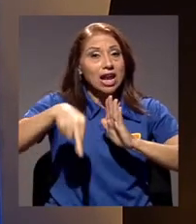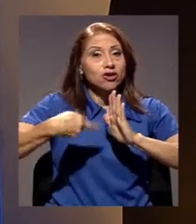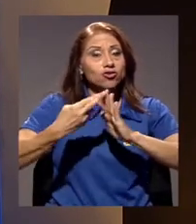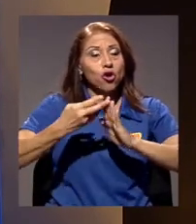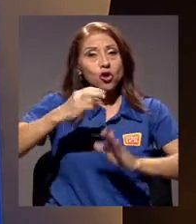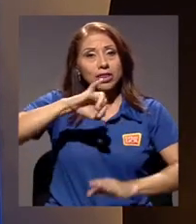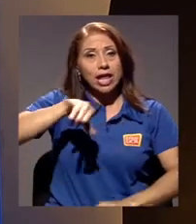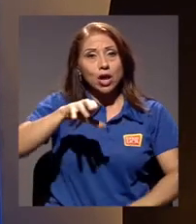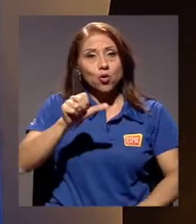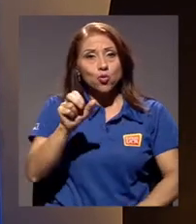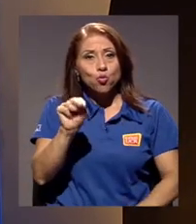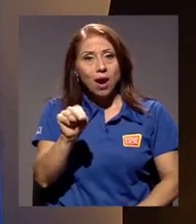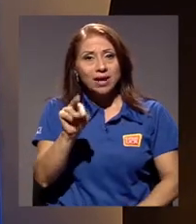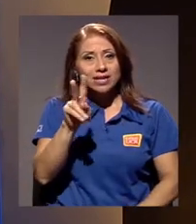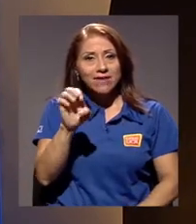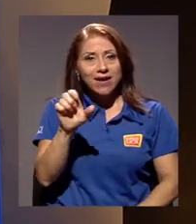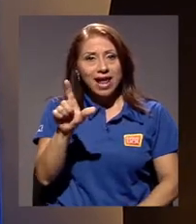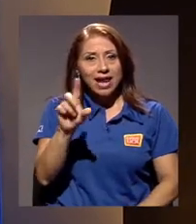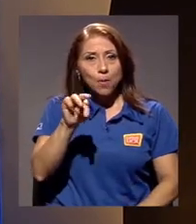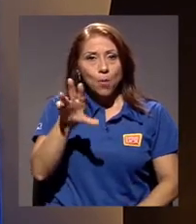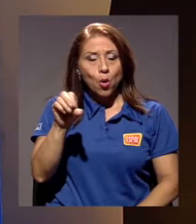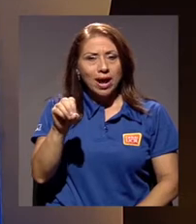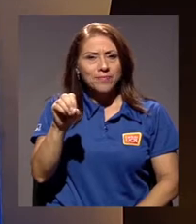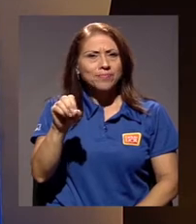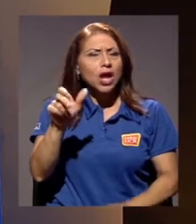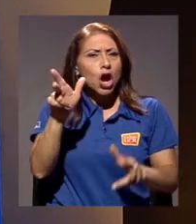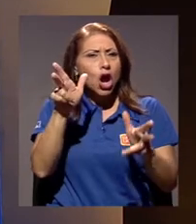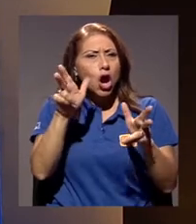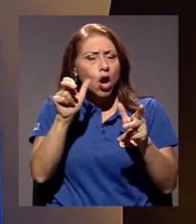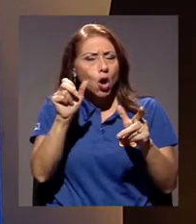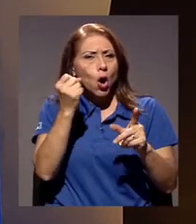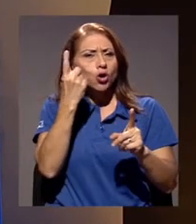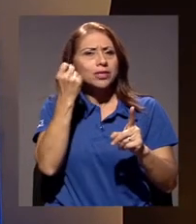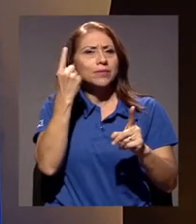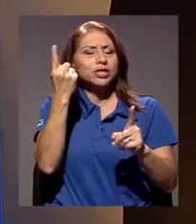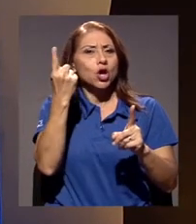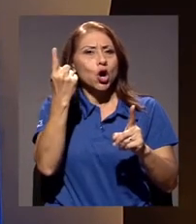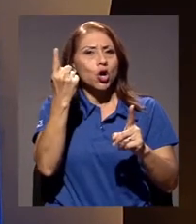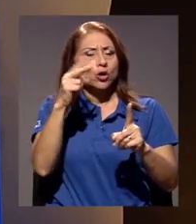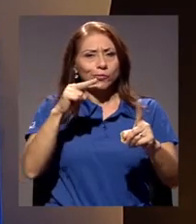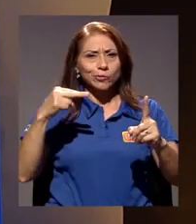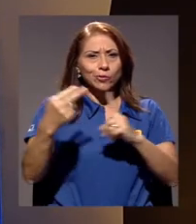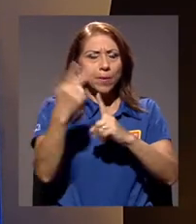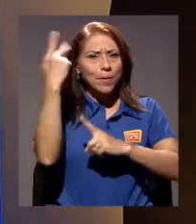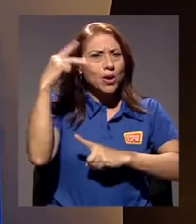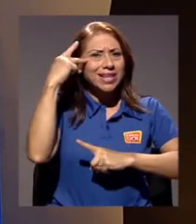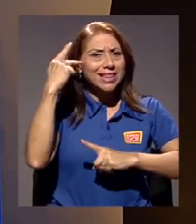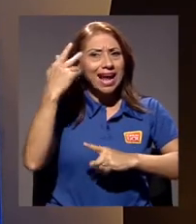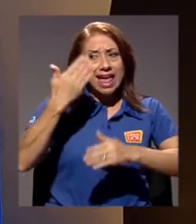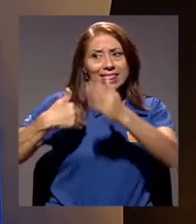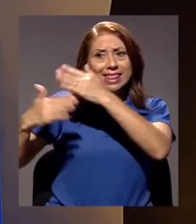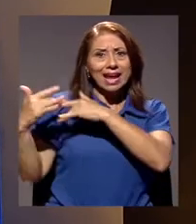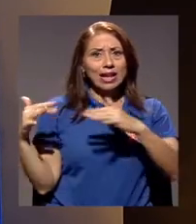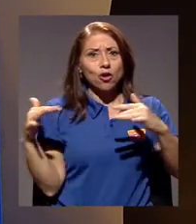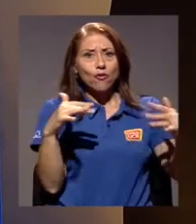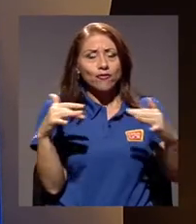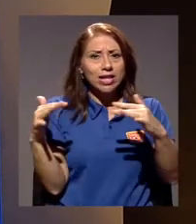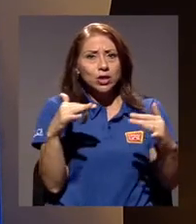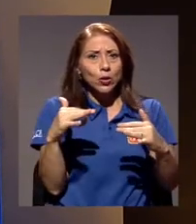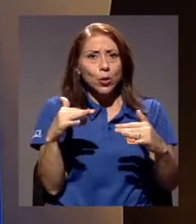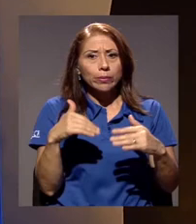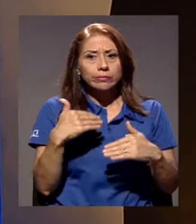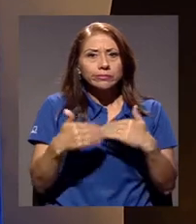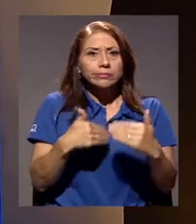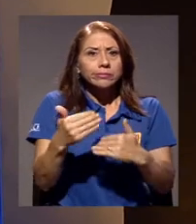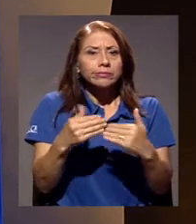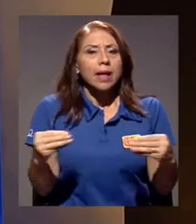la concepción y la conducción política de aquel conflicto despierta cada vez más interés